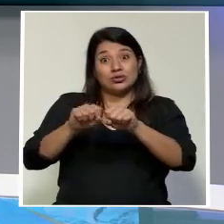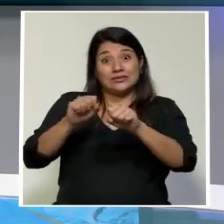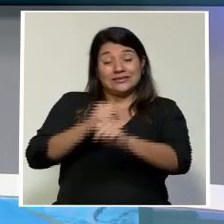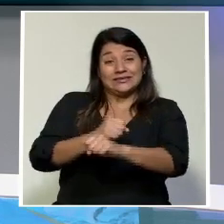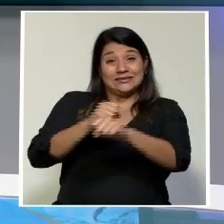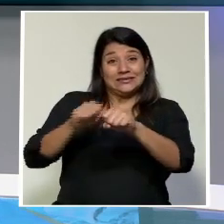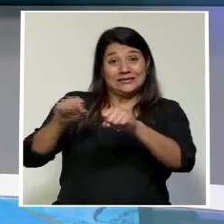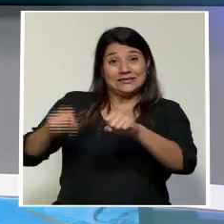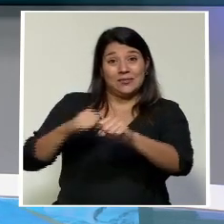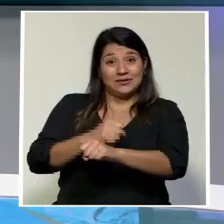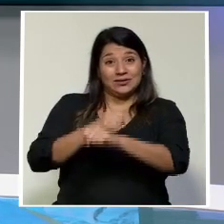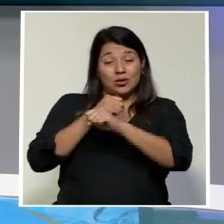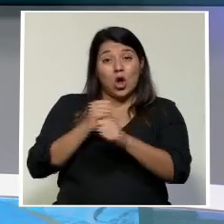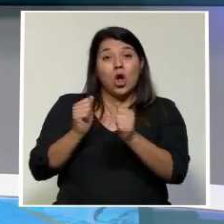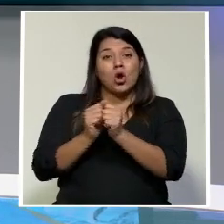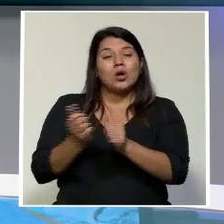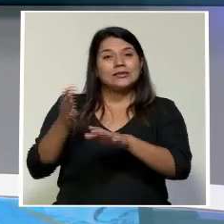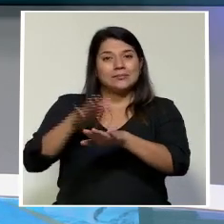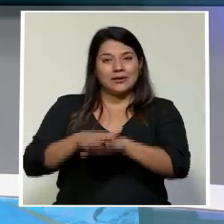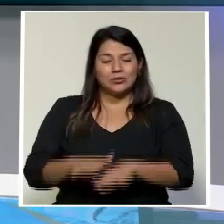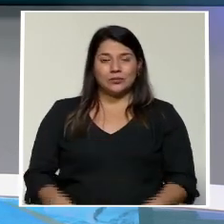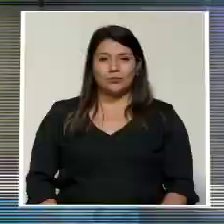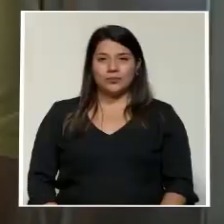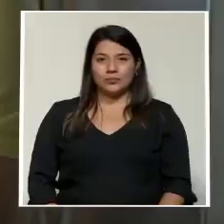en la información con expertos de Raxa.